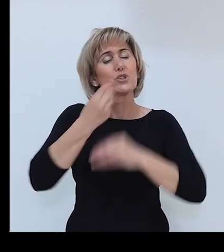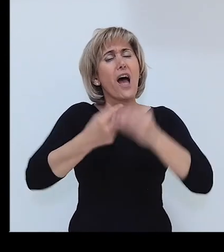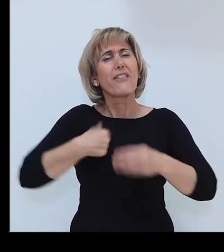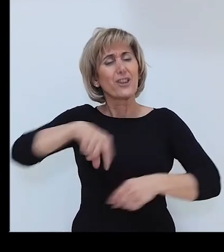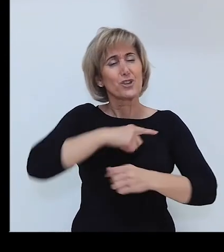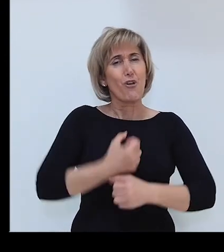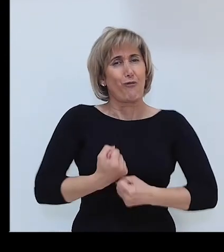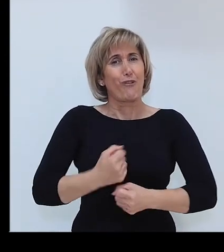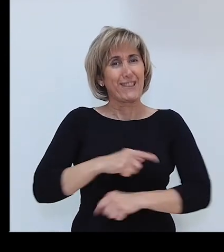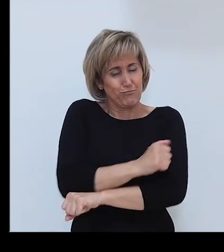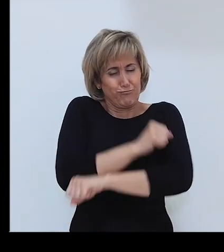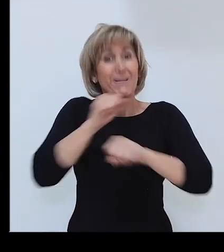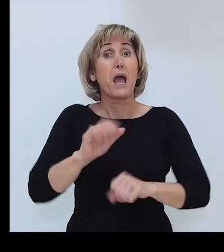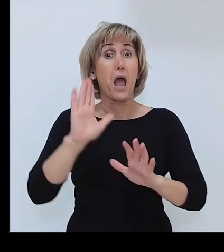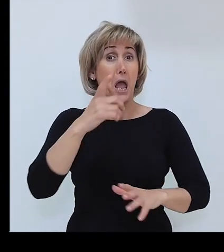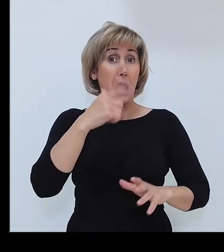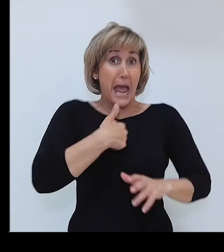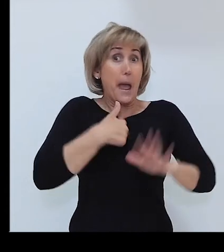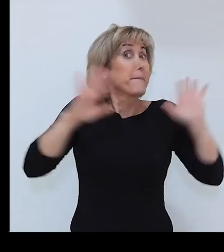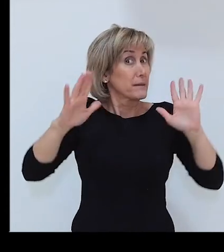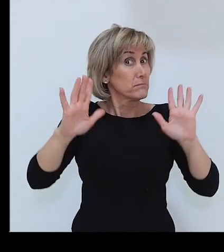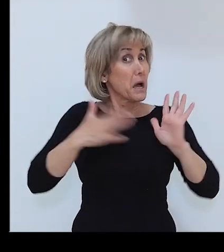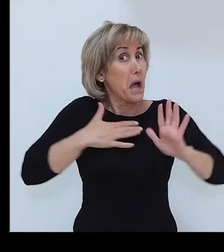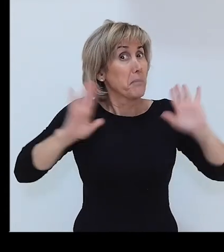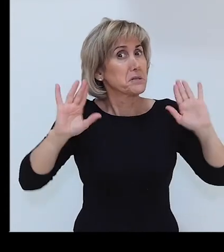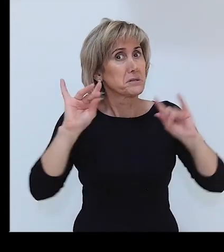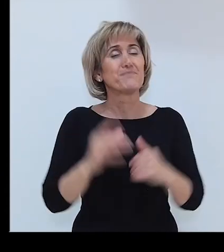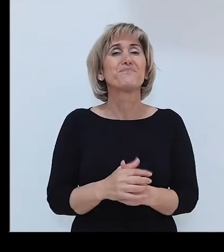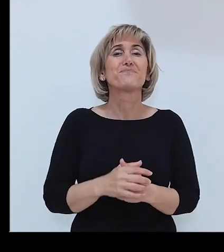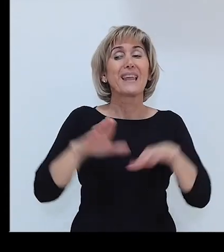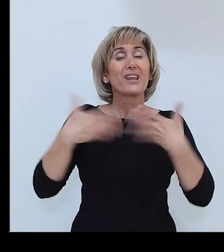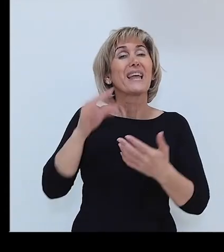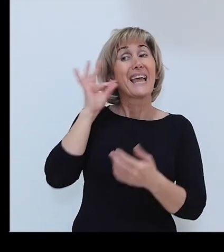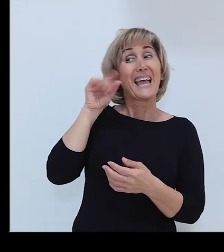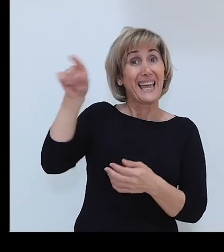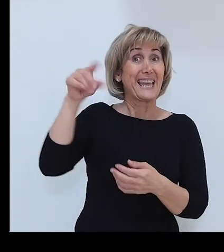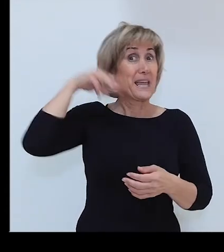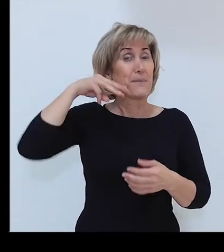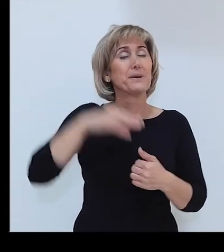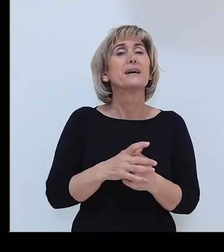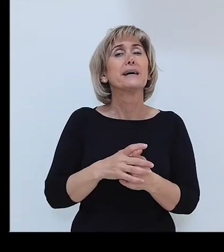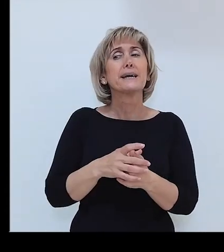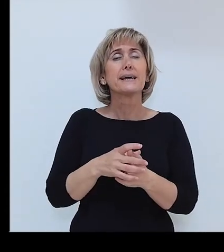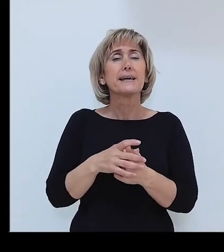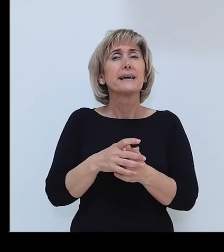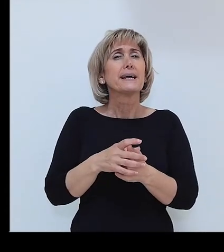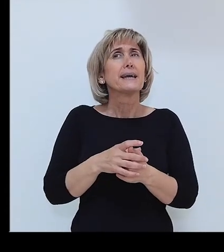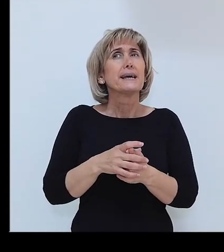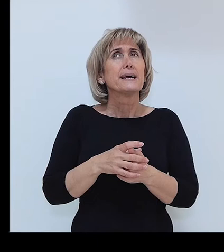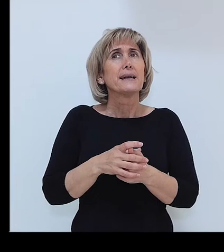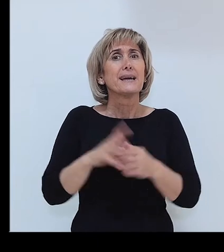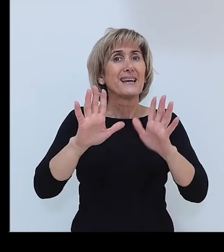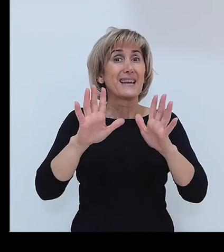ella lo legitima, y esto nos empodera, ¿no? Por lo menos a mí. Y luego, pues, ella, claro,